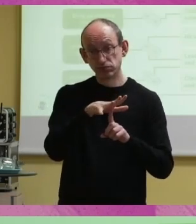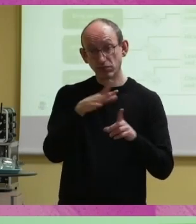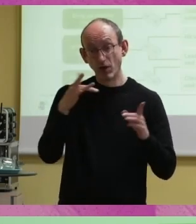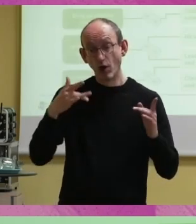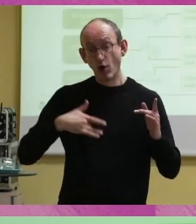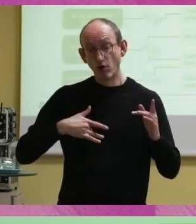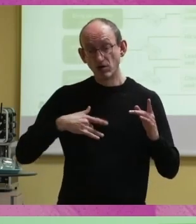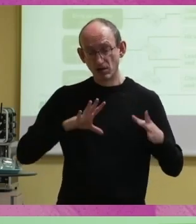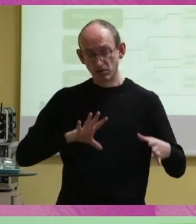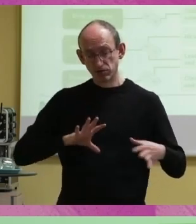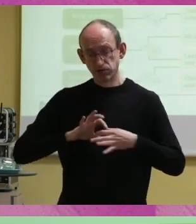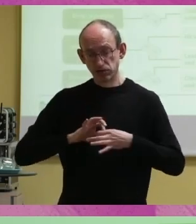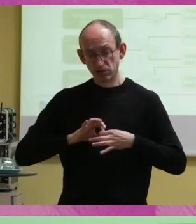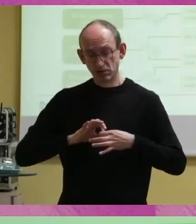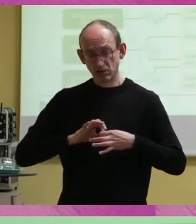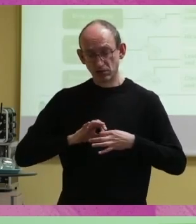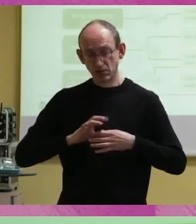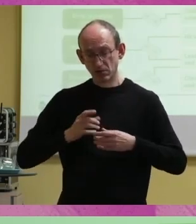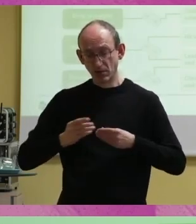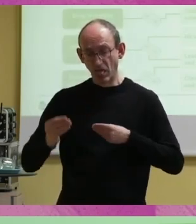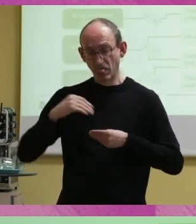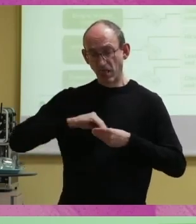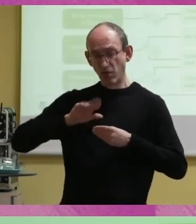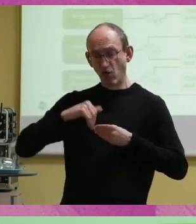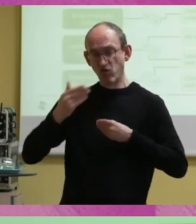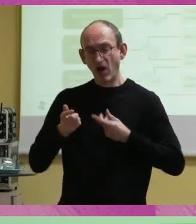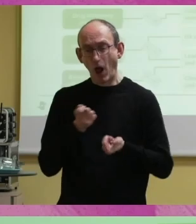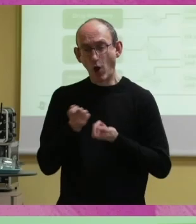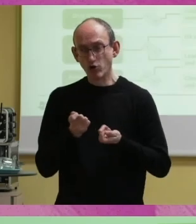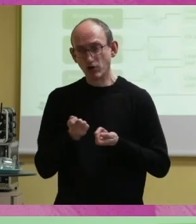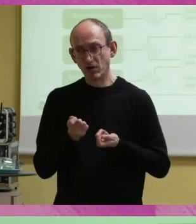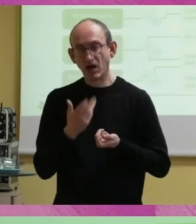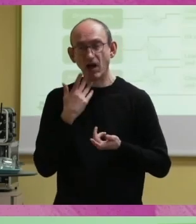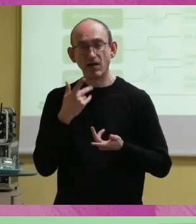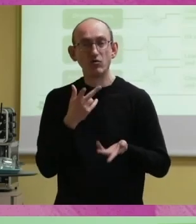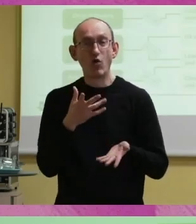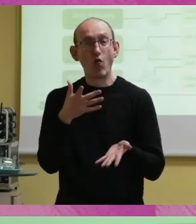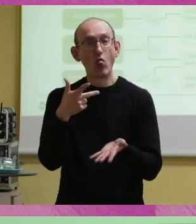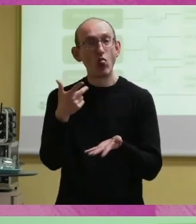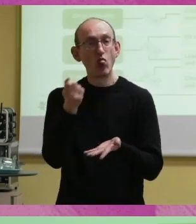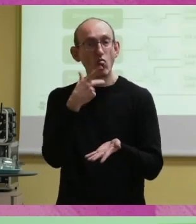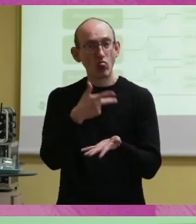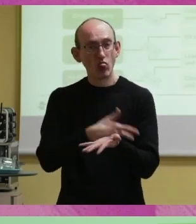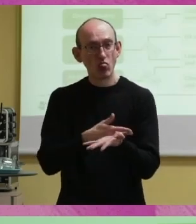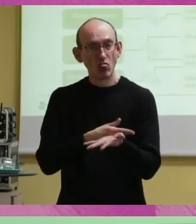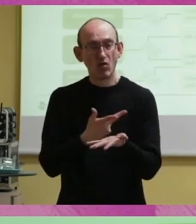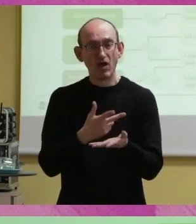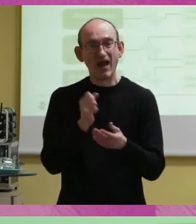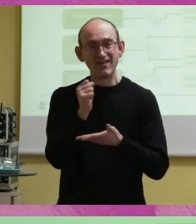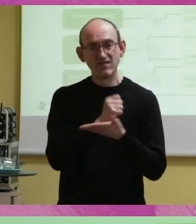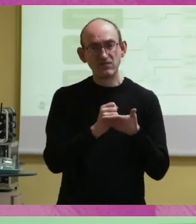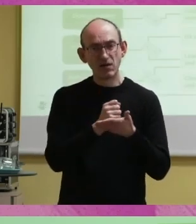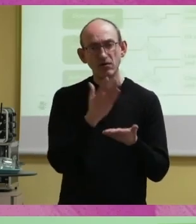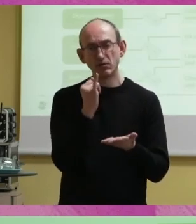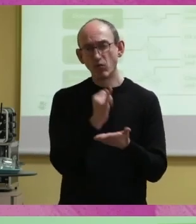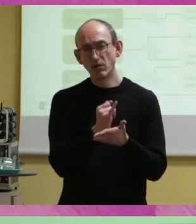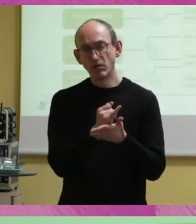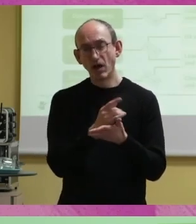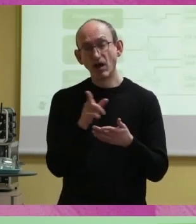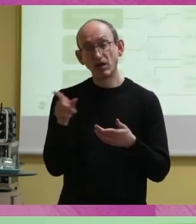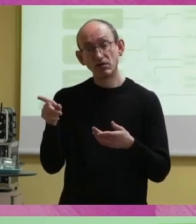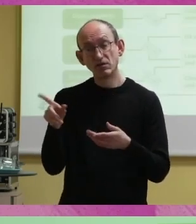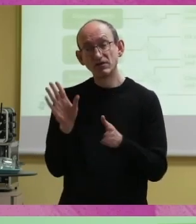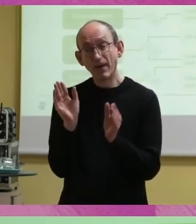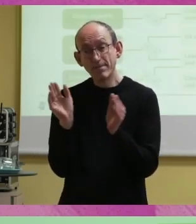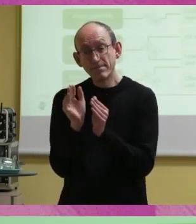órgano en un chip y el que sale, de manera que tú puedes, por ejemplo, testar drogas, ¿no? Testar fármacos y ver cómo reacciona